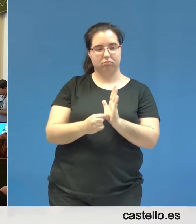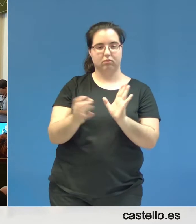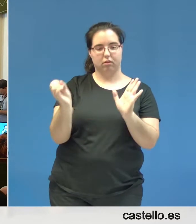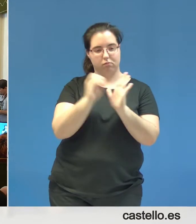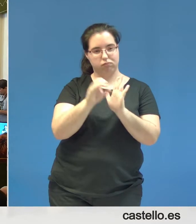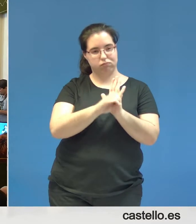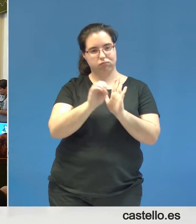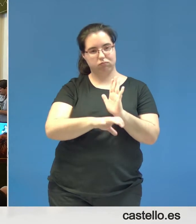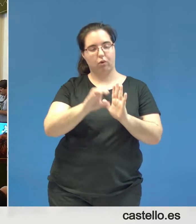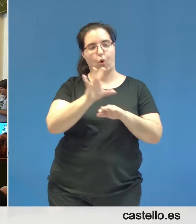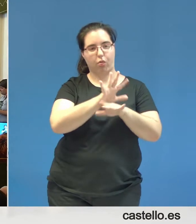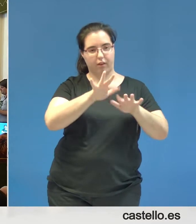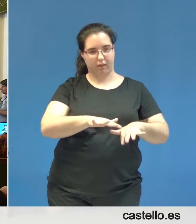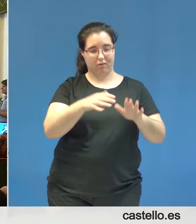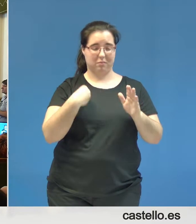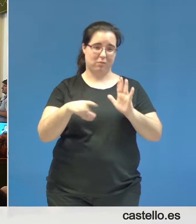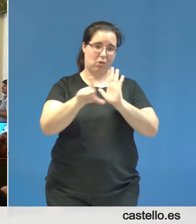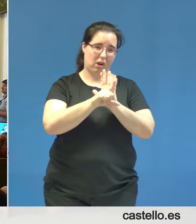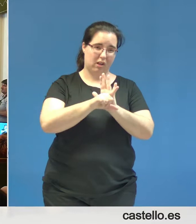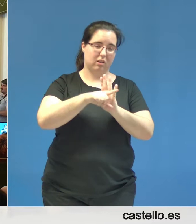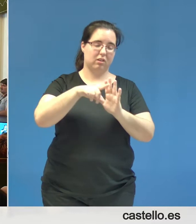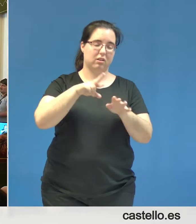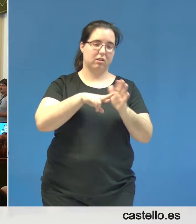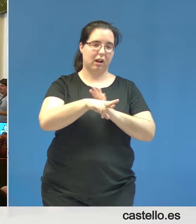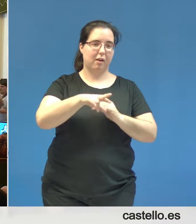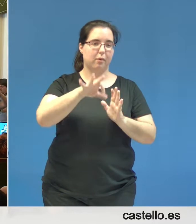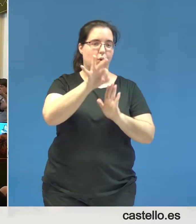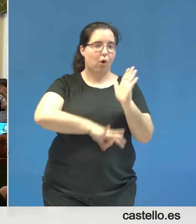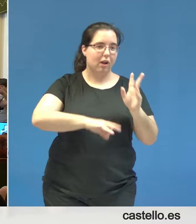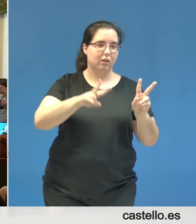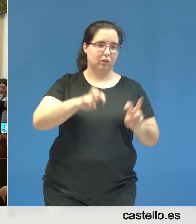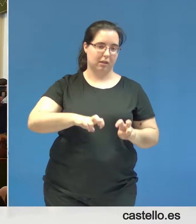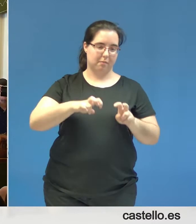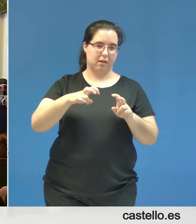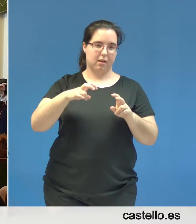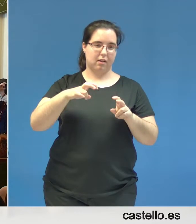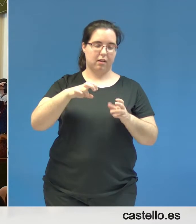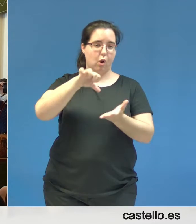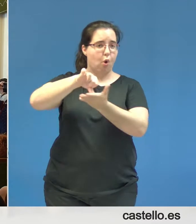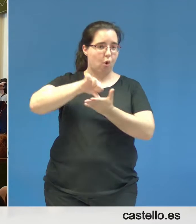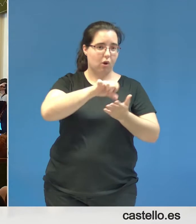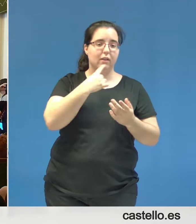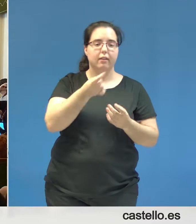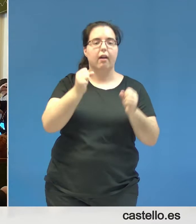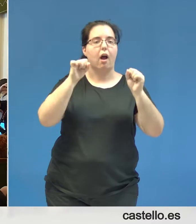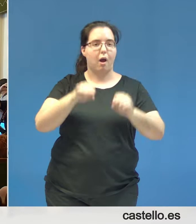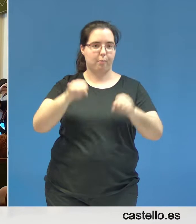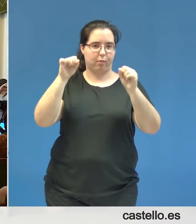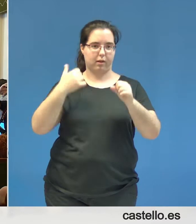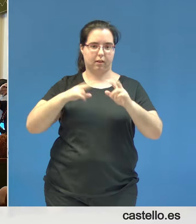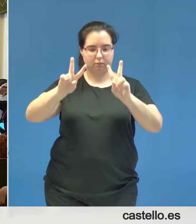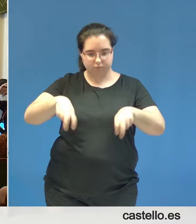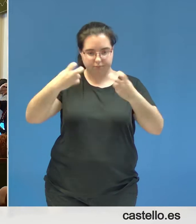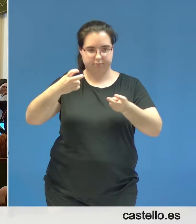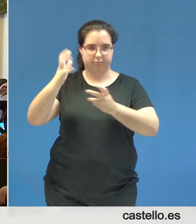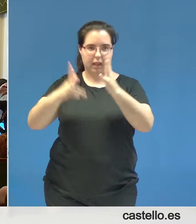establece el artículo 36 del Reglamento Orgánico de Funcionamiento y Régimen Jurídico de las Entidades Locales, procede a aprobar la rectificación del inventario del patrimonio municipal de